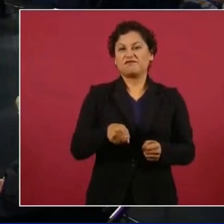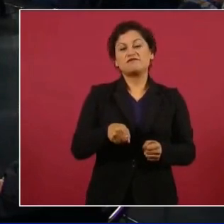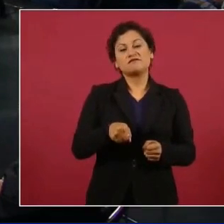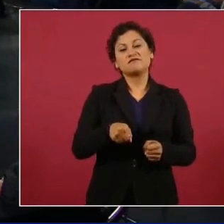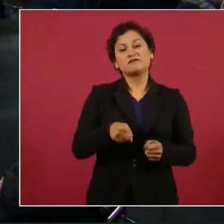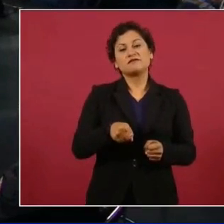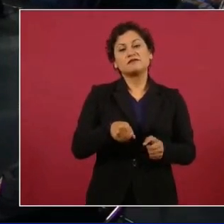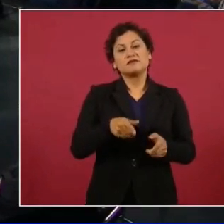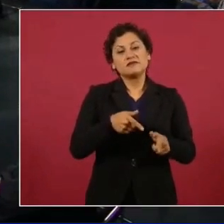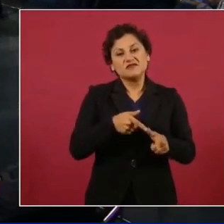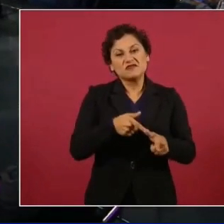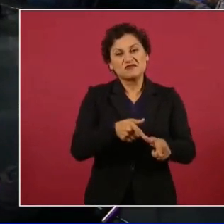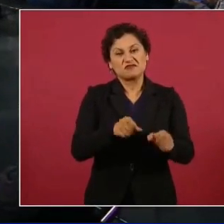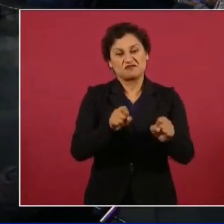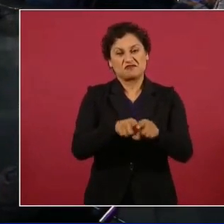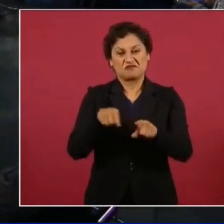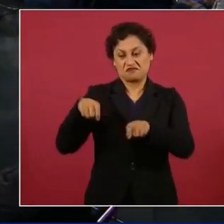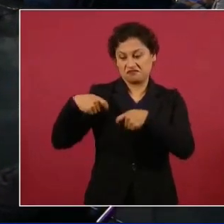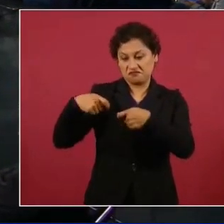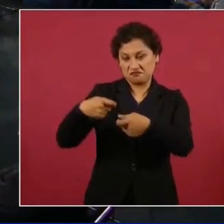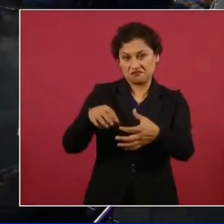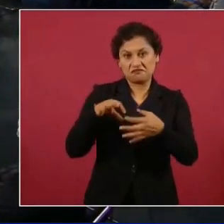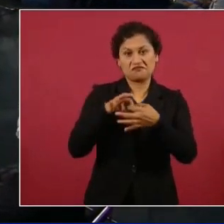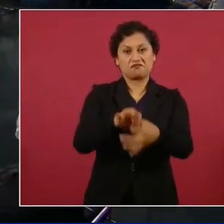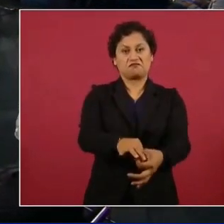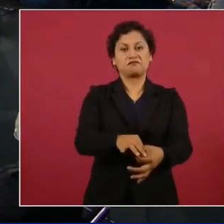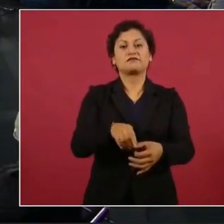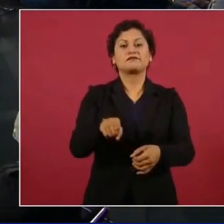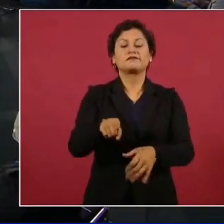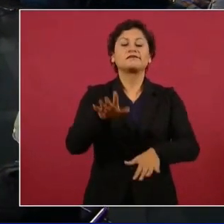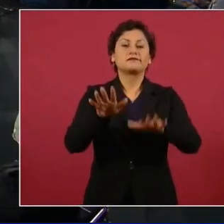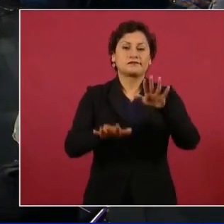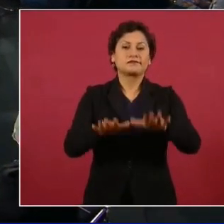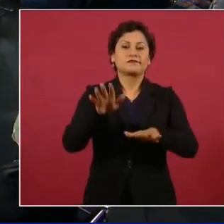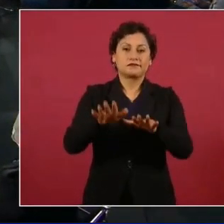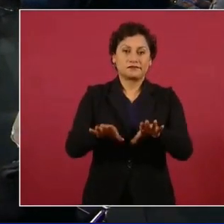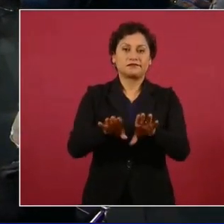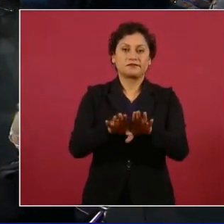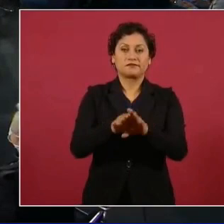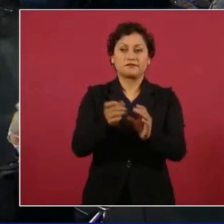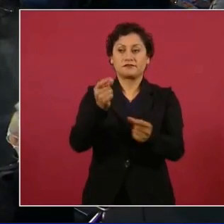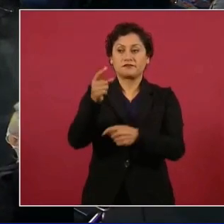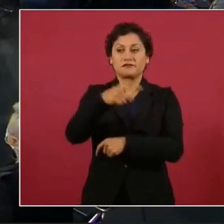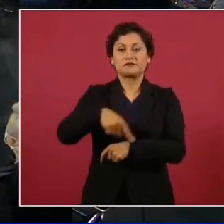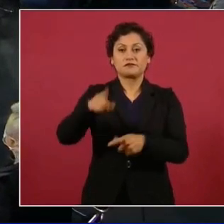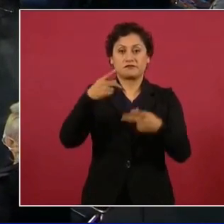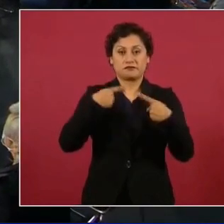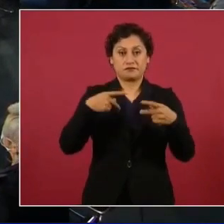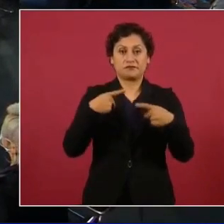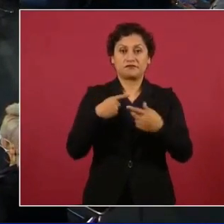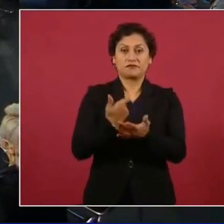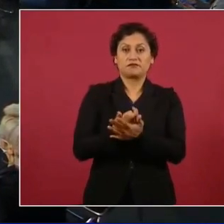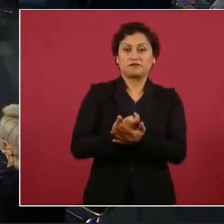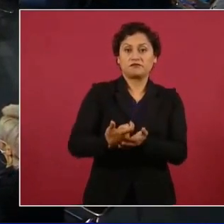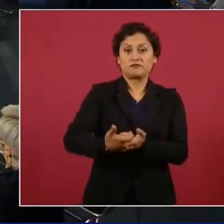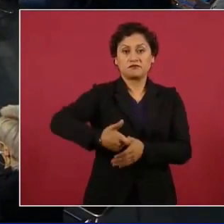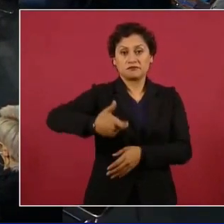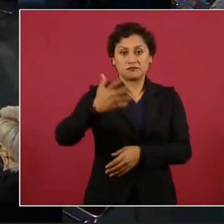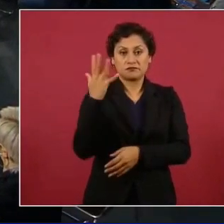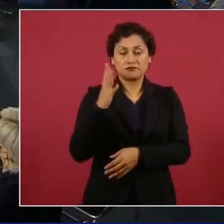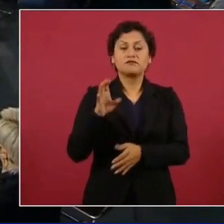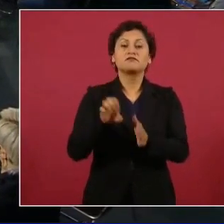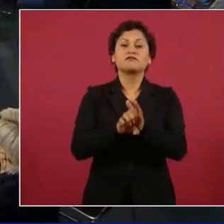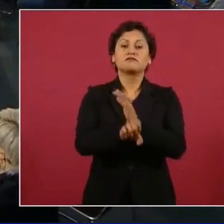También son poco austeros, basta con ver la percepción de sus titulares, quienes tienen salarios muy elevados, como el de la Comisión Federal para